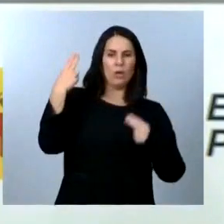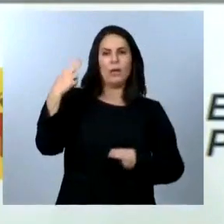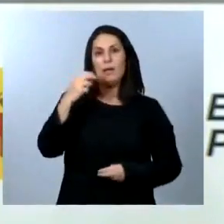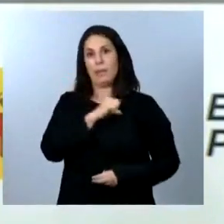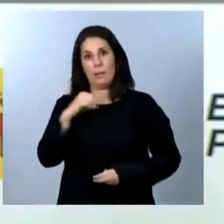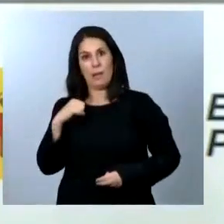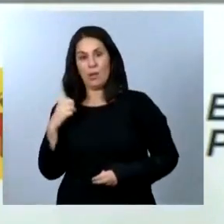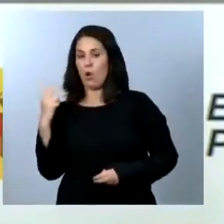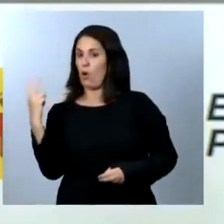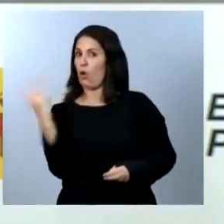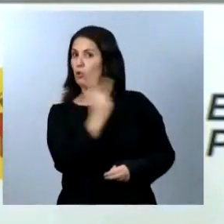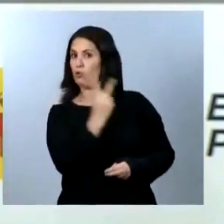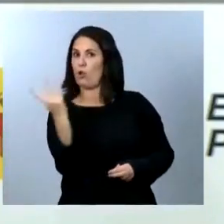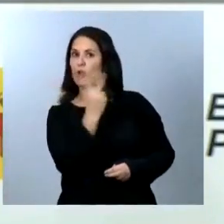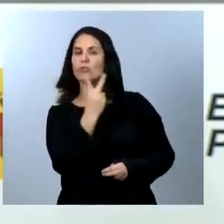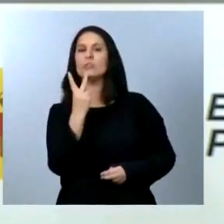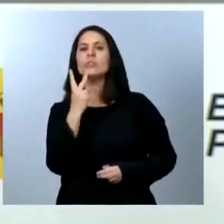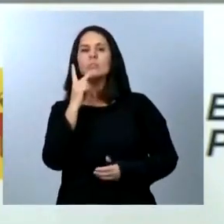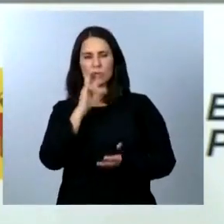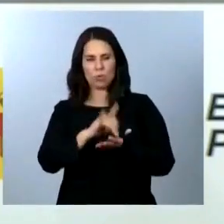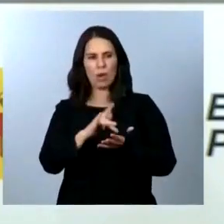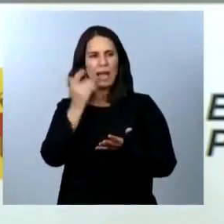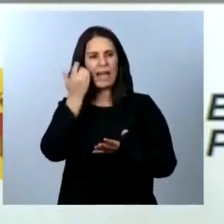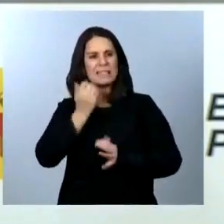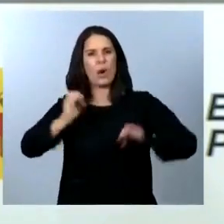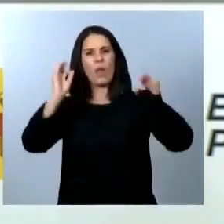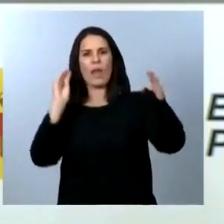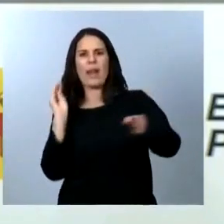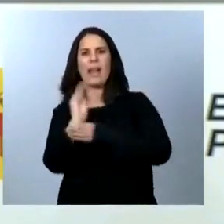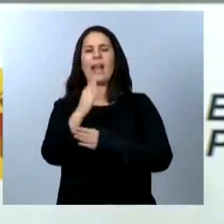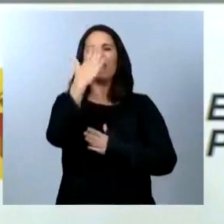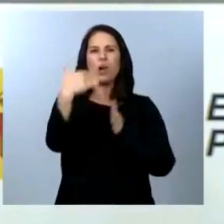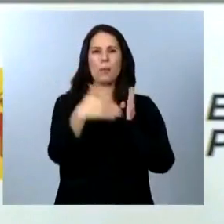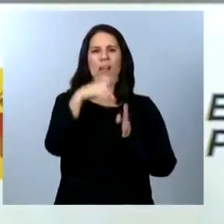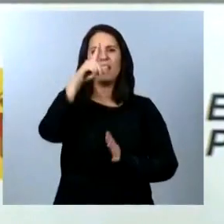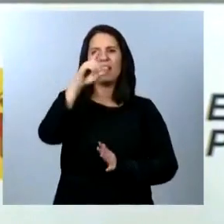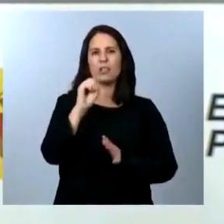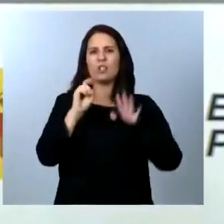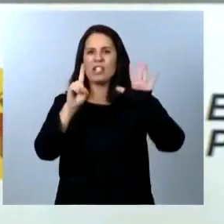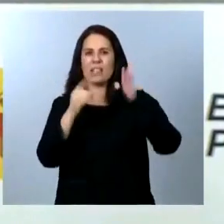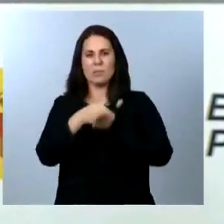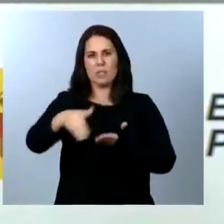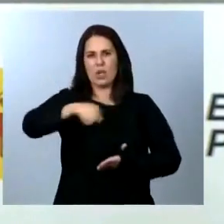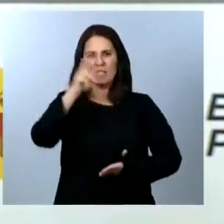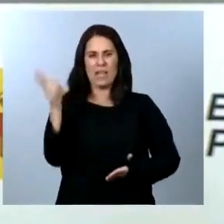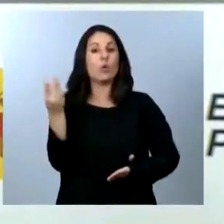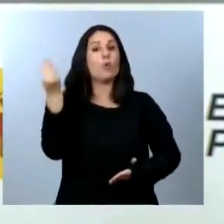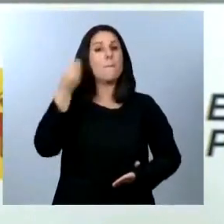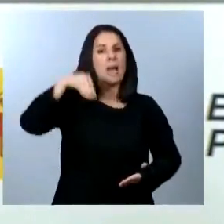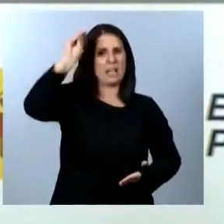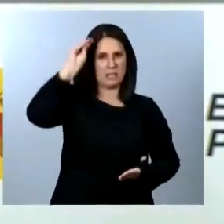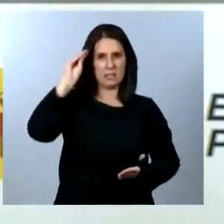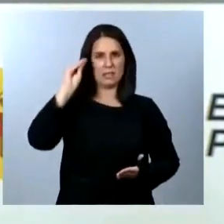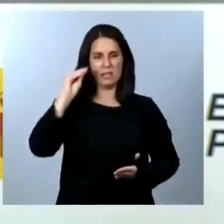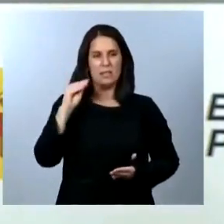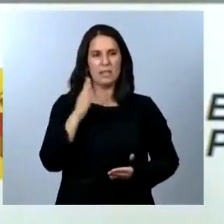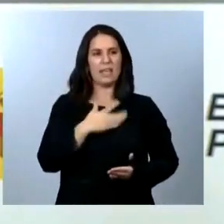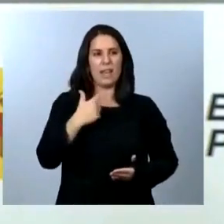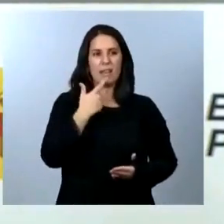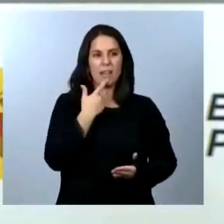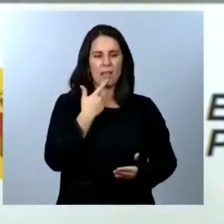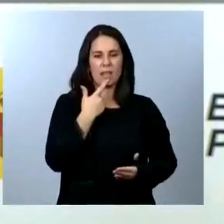recibir una inyección extraordinaria de 5.106 millones de euros más, lo que supone un aumento